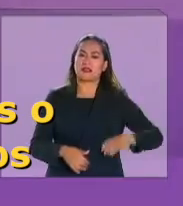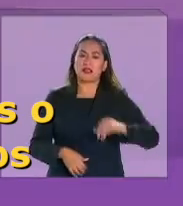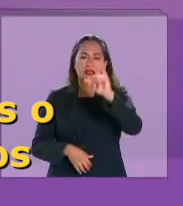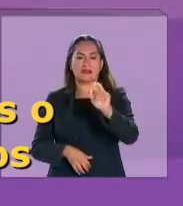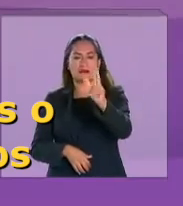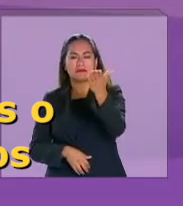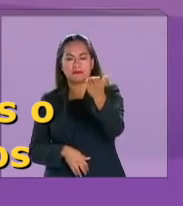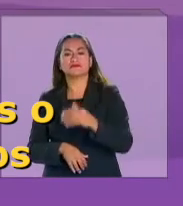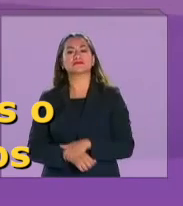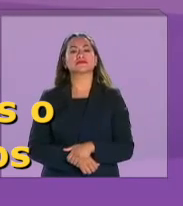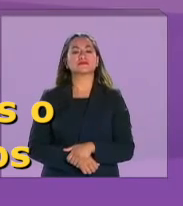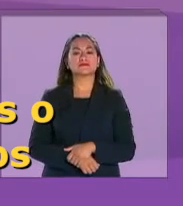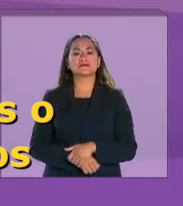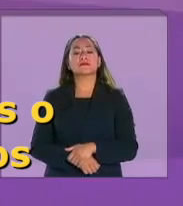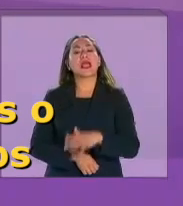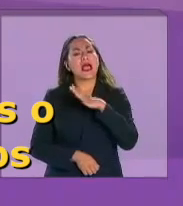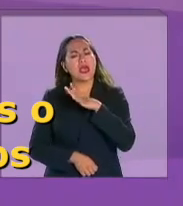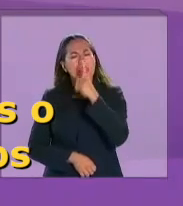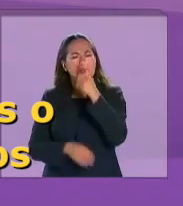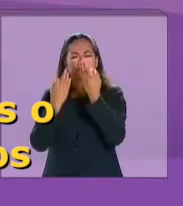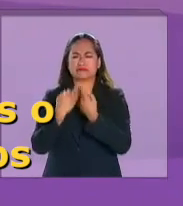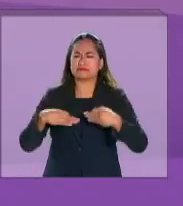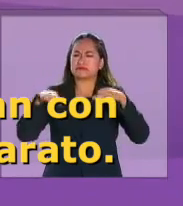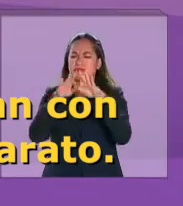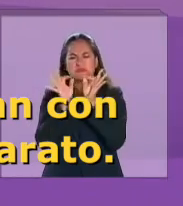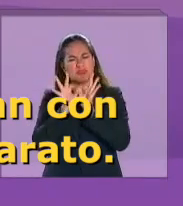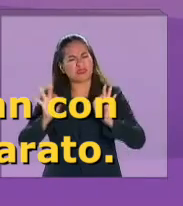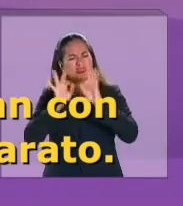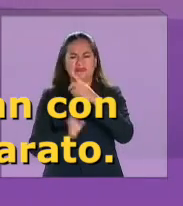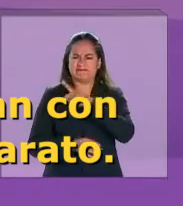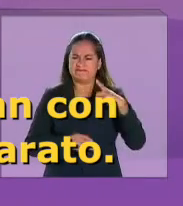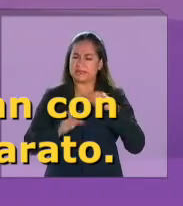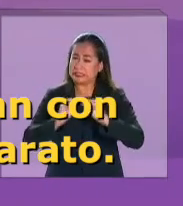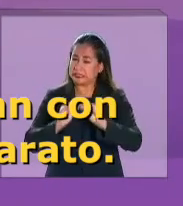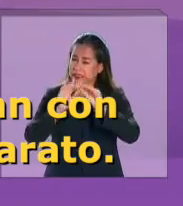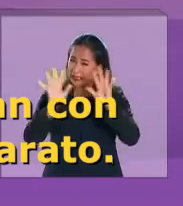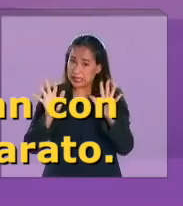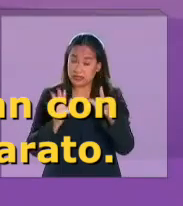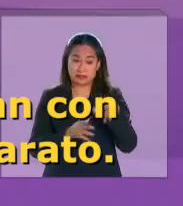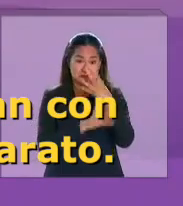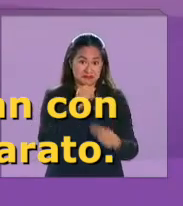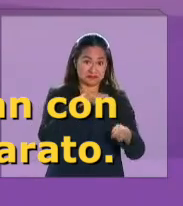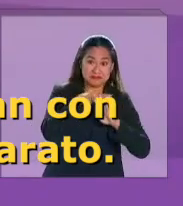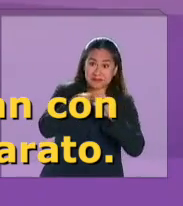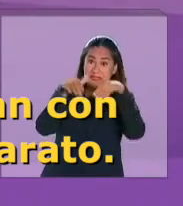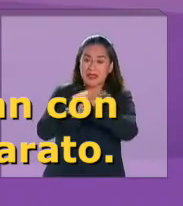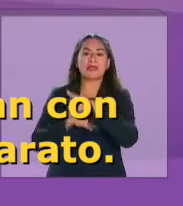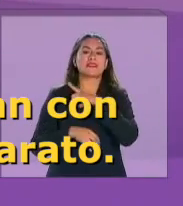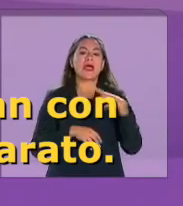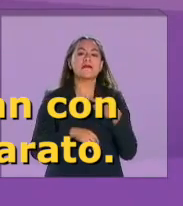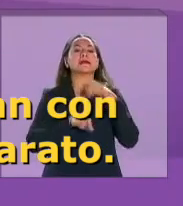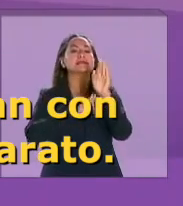celulares o ipad o cualquier dispositivo electrónico que los pudiera distraer o hacer parecer que se comunican con ellos o les pasan